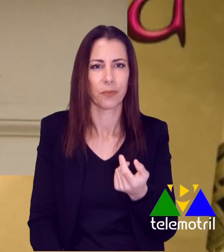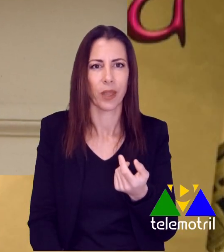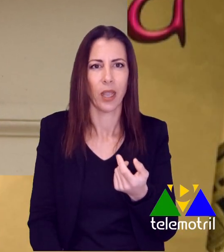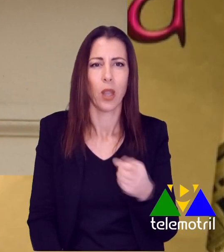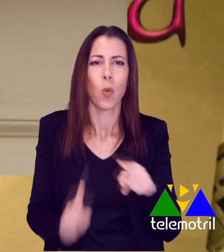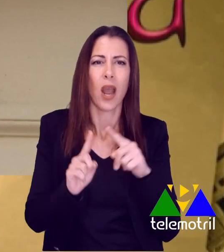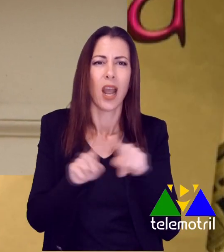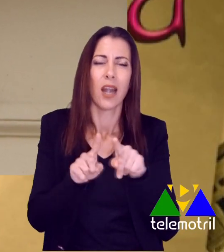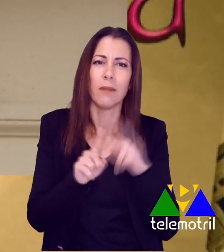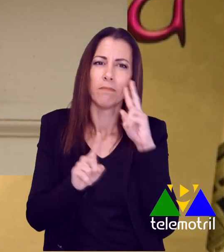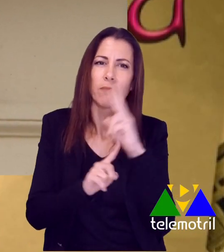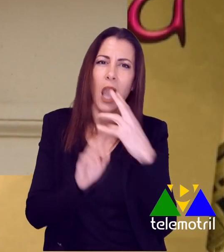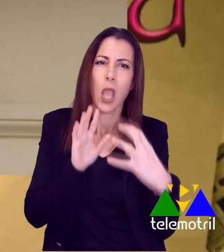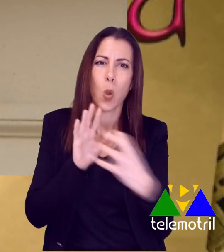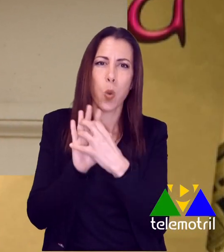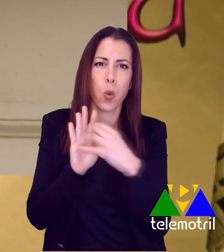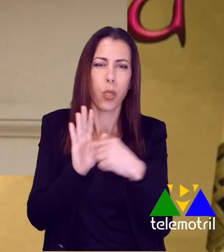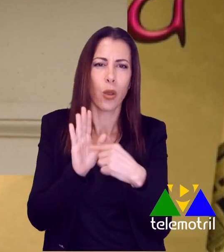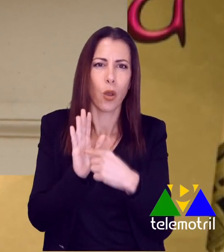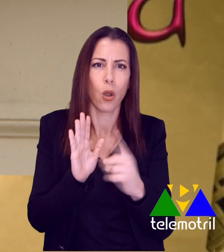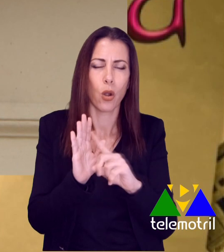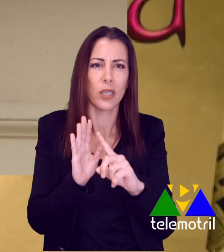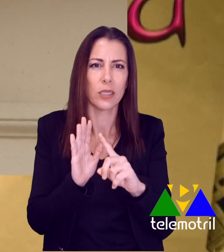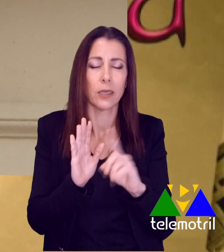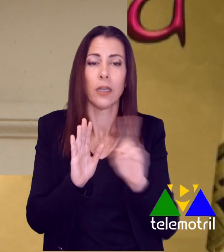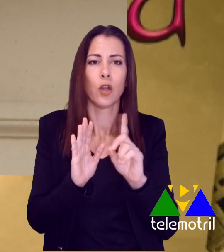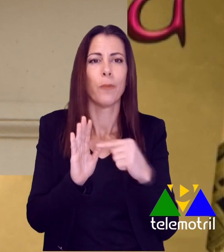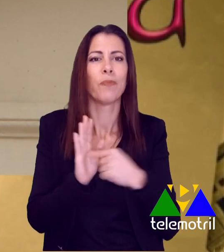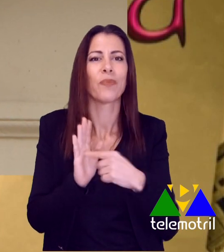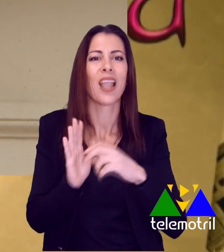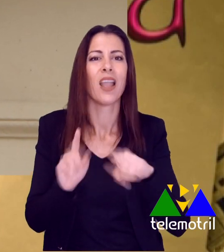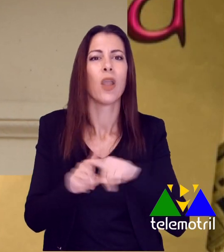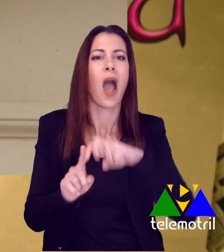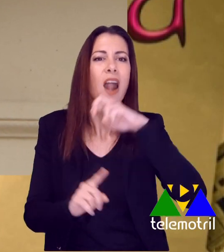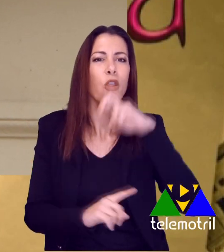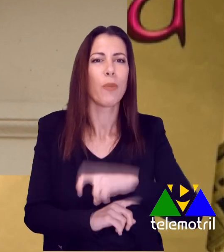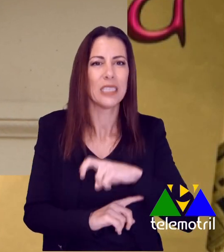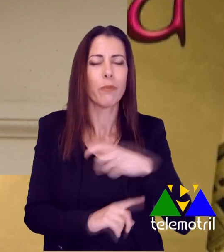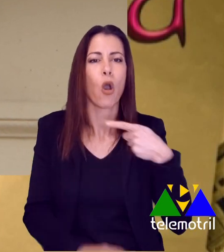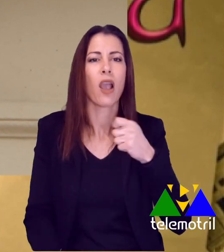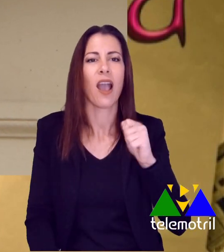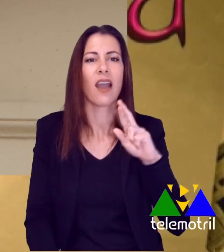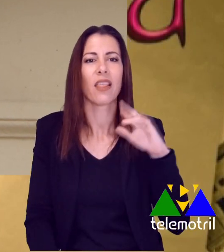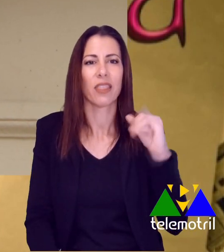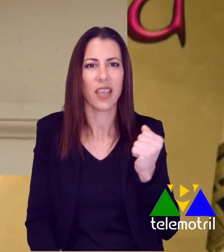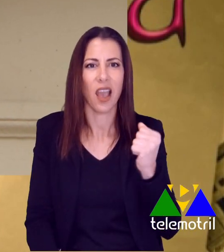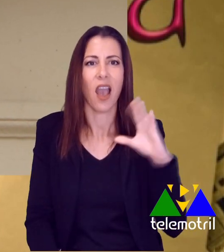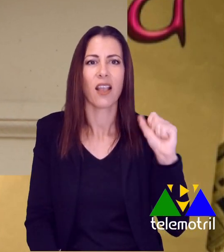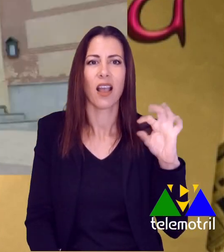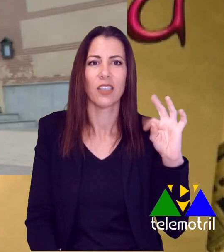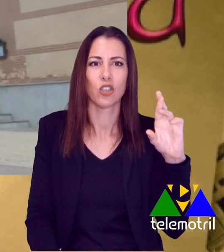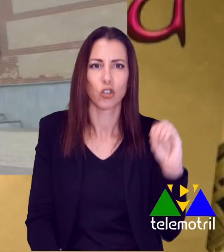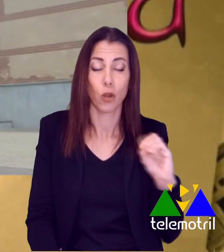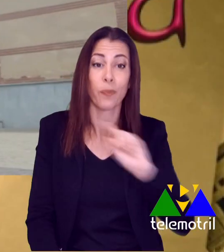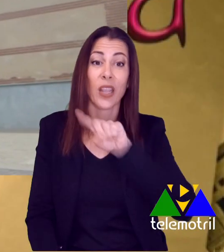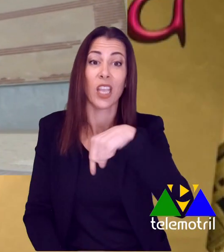los escudos. Los escudos pero allí no son exactamente el mismo, ¿no? No, este es el del arzobispo García de Castro. Y aquel es el de Felipe